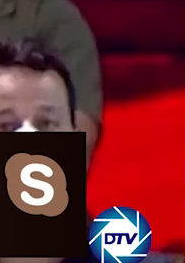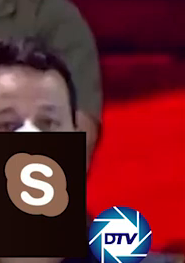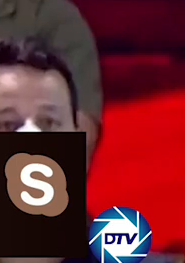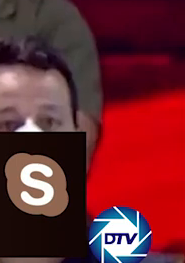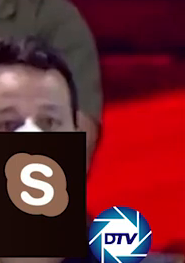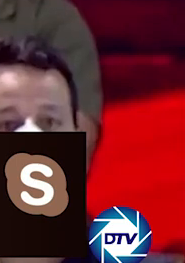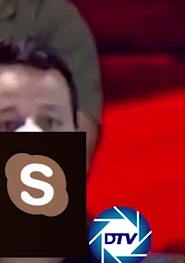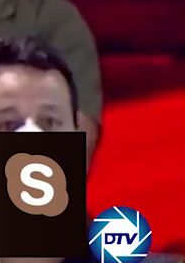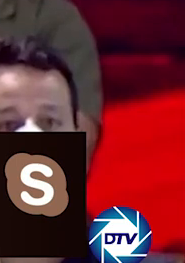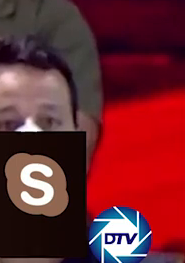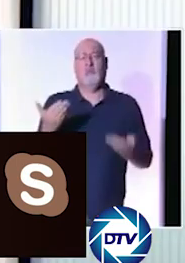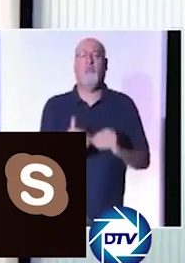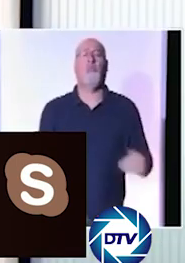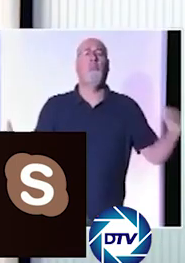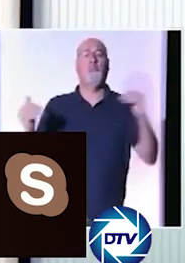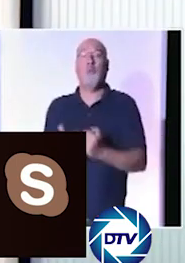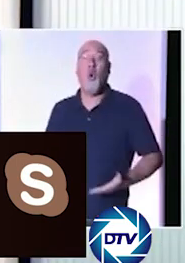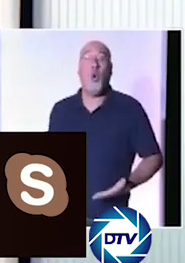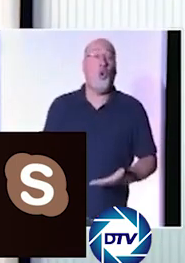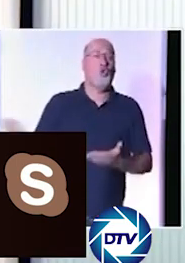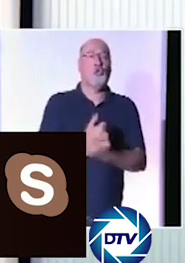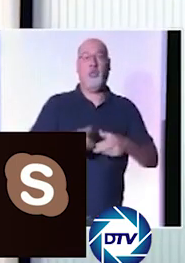muchas familias, bueno, familias y para todos